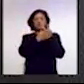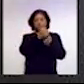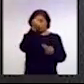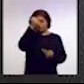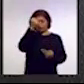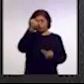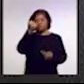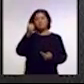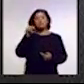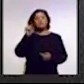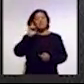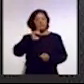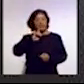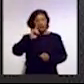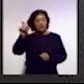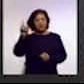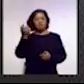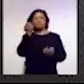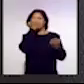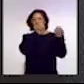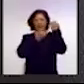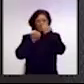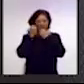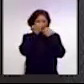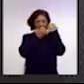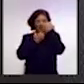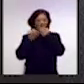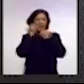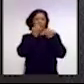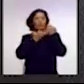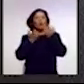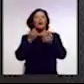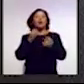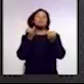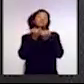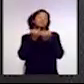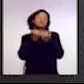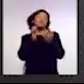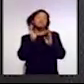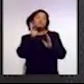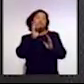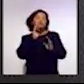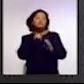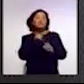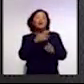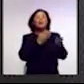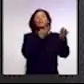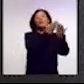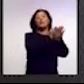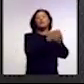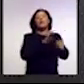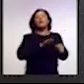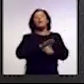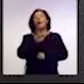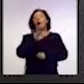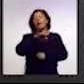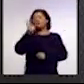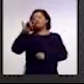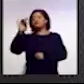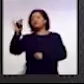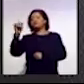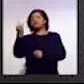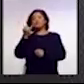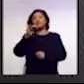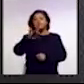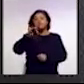de evaluar de sancionar la propuesta y en su caso decidir la asignación de